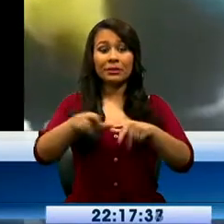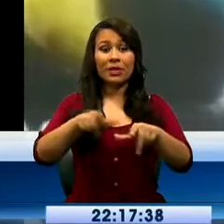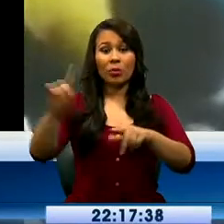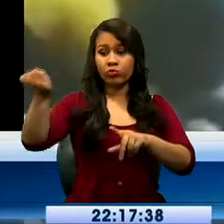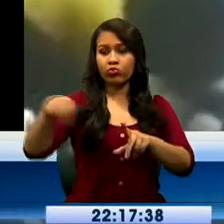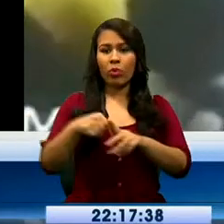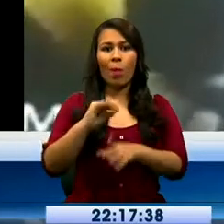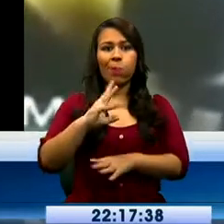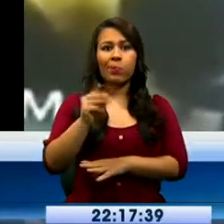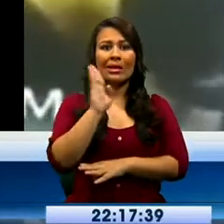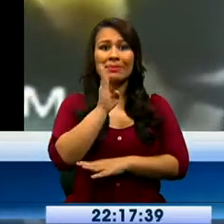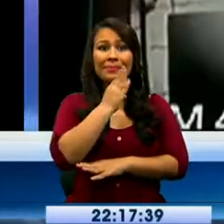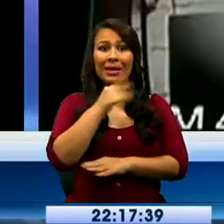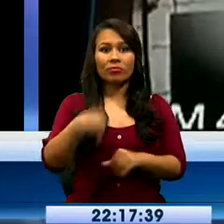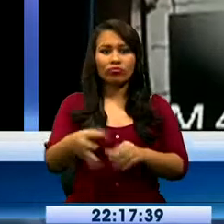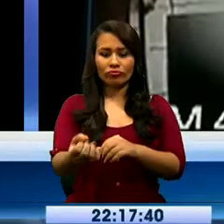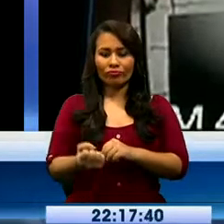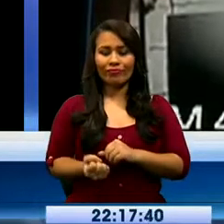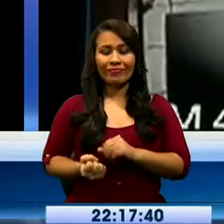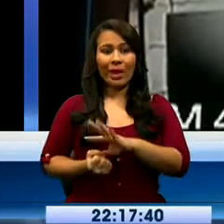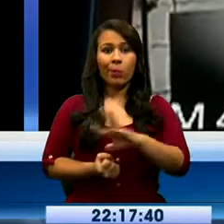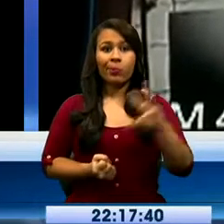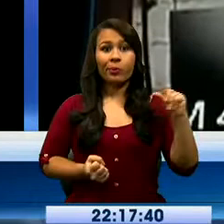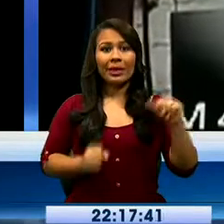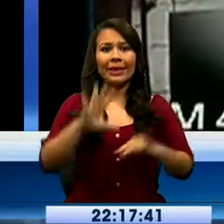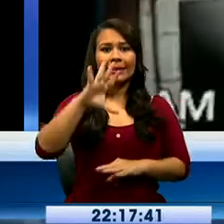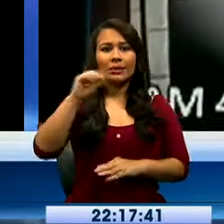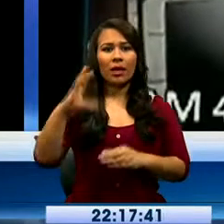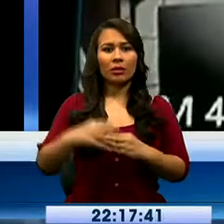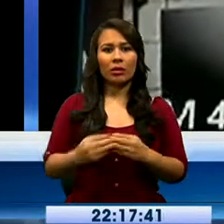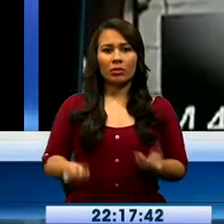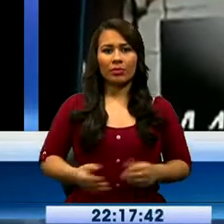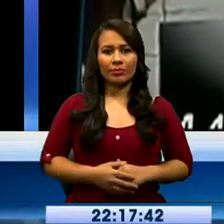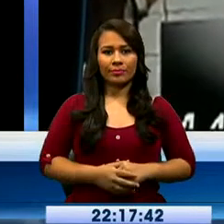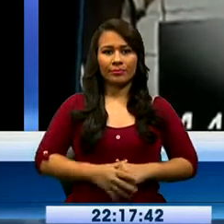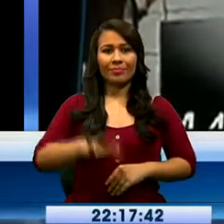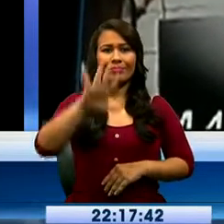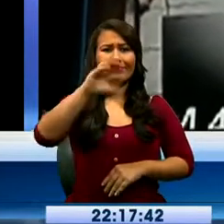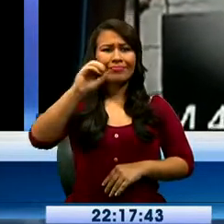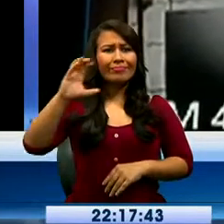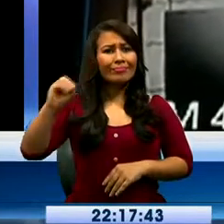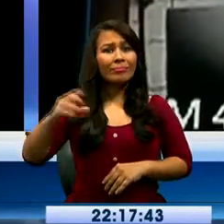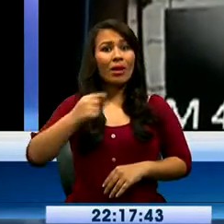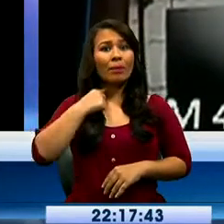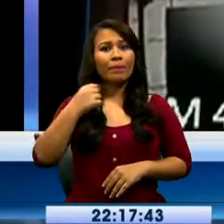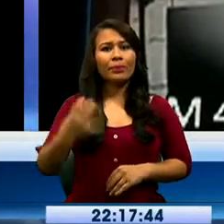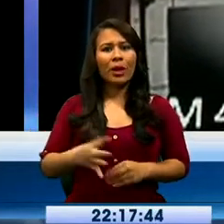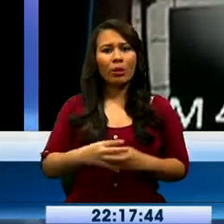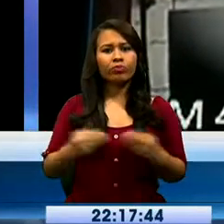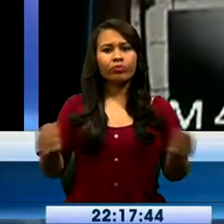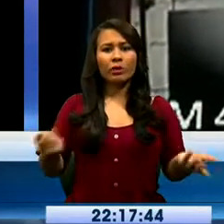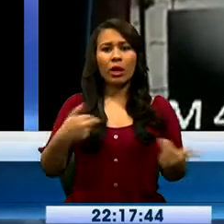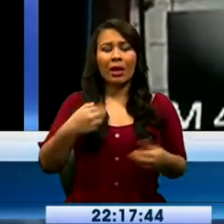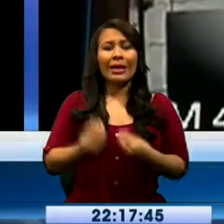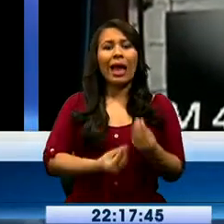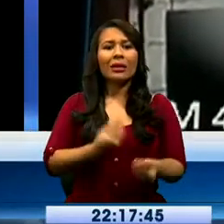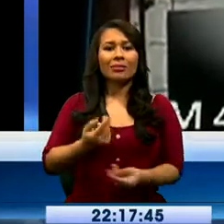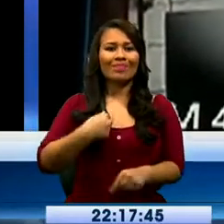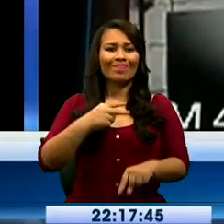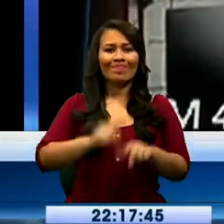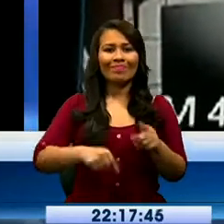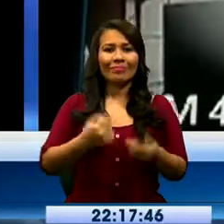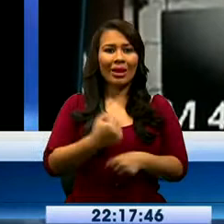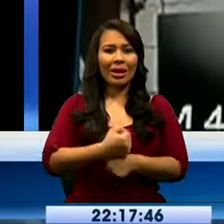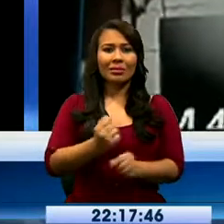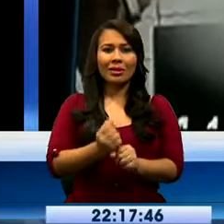de $500 de la caja. Nadie pudo hacer nada porque con un arma de fuego ni yo no voy a arriesgar mi vida